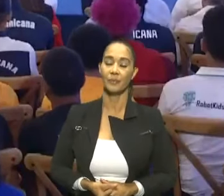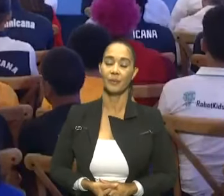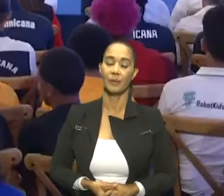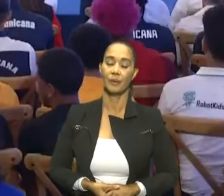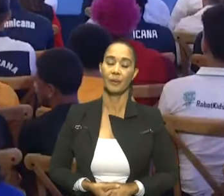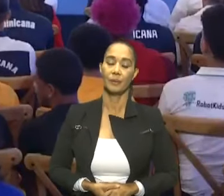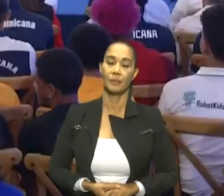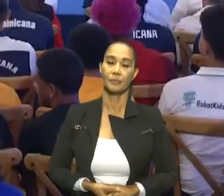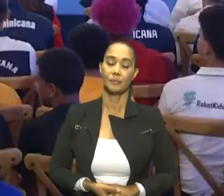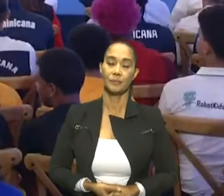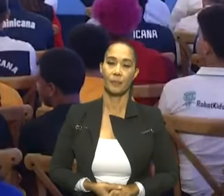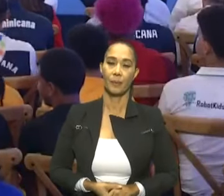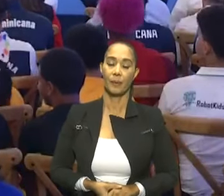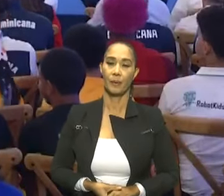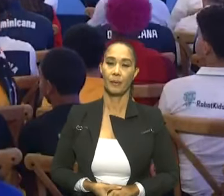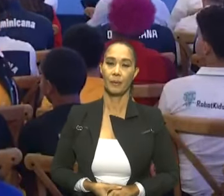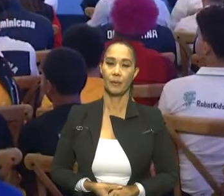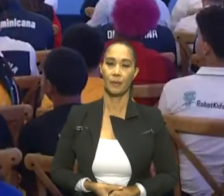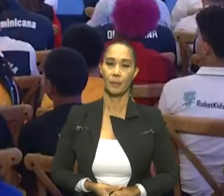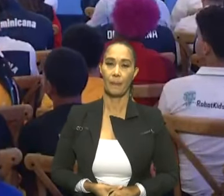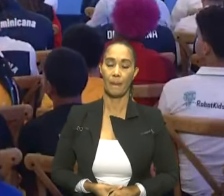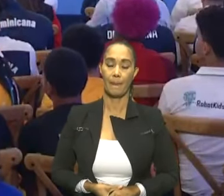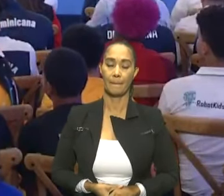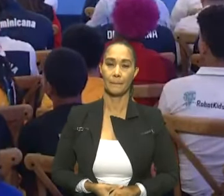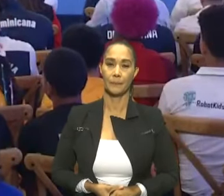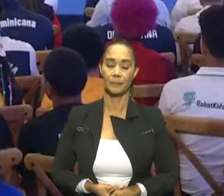Muchas gracias, Junior.